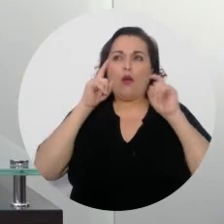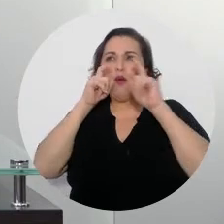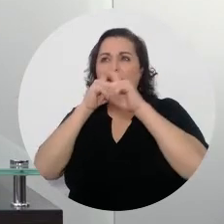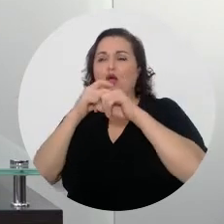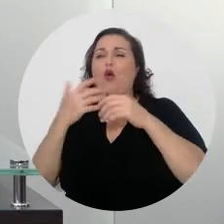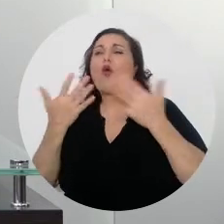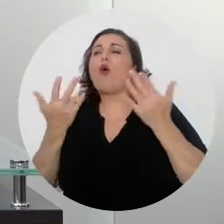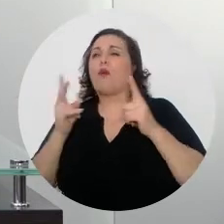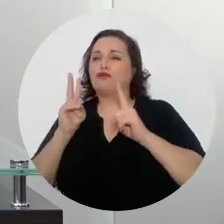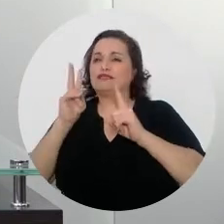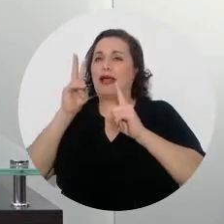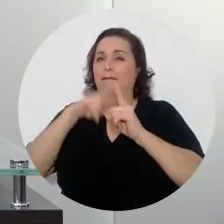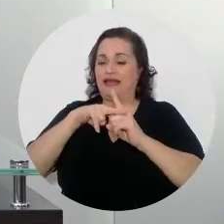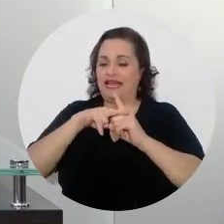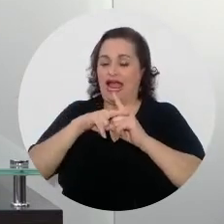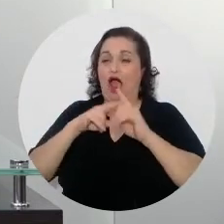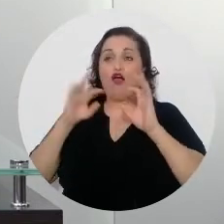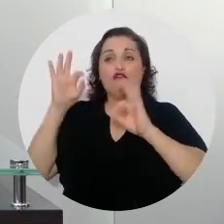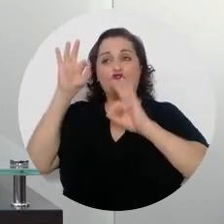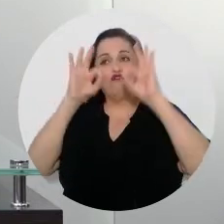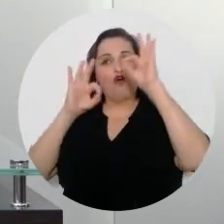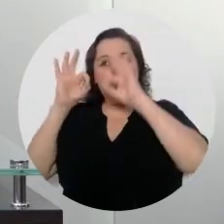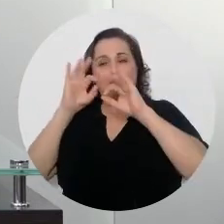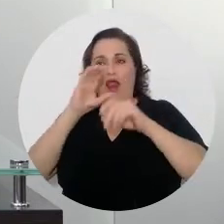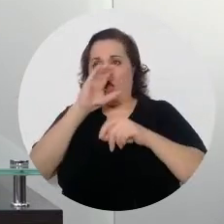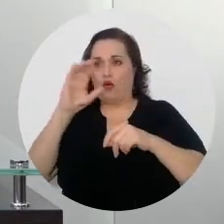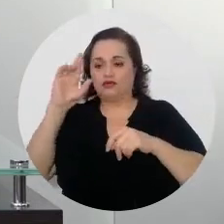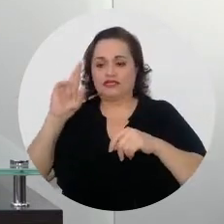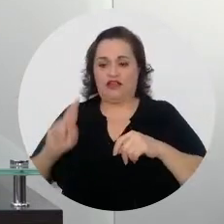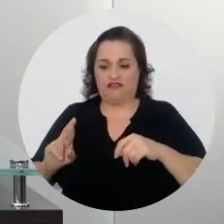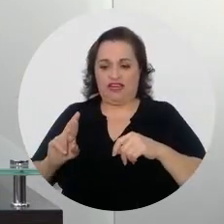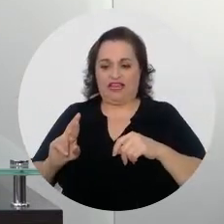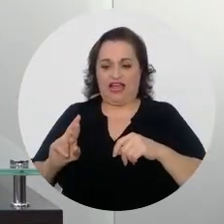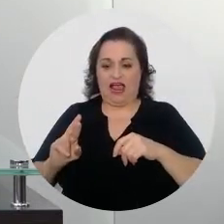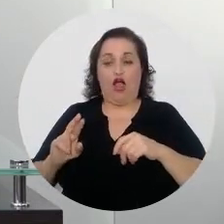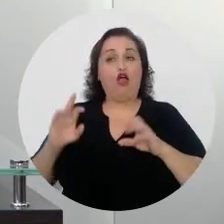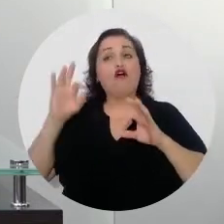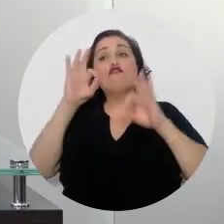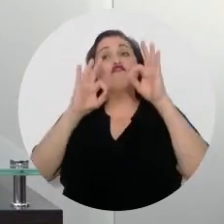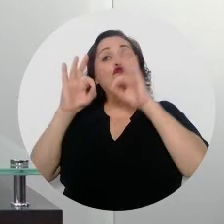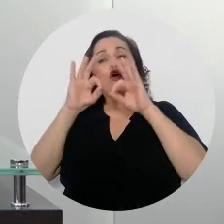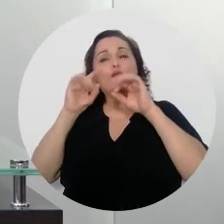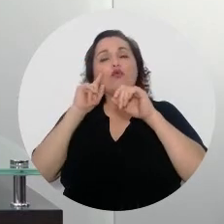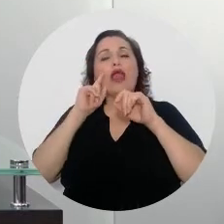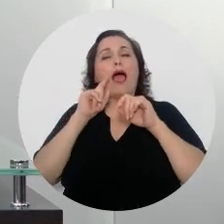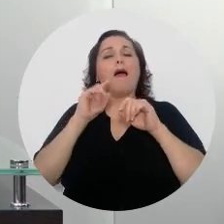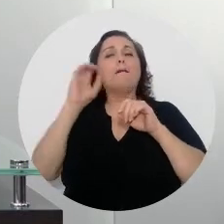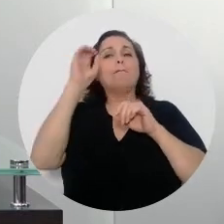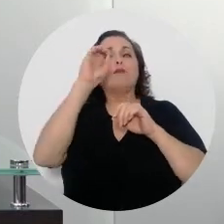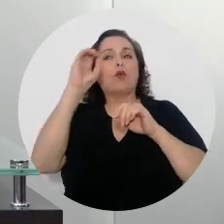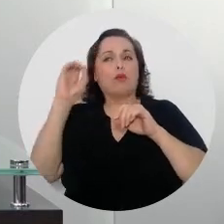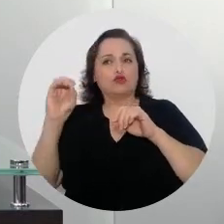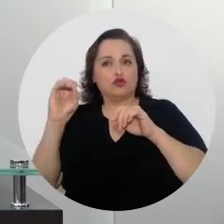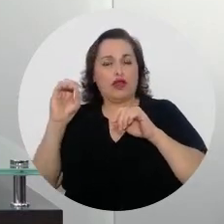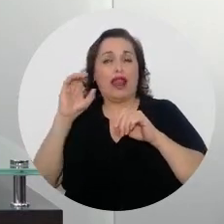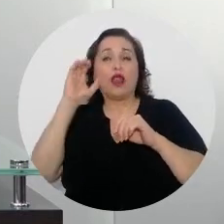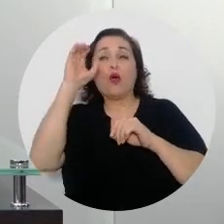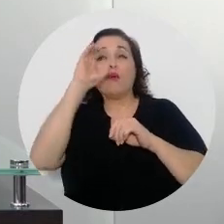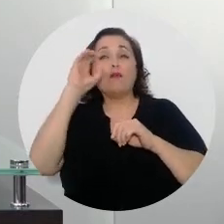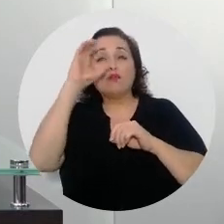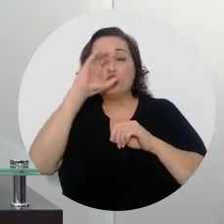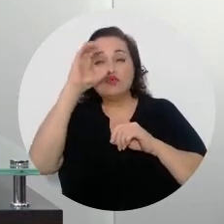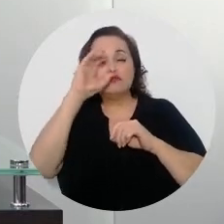viendo cómo se aplica la fórmula en Costa Rica, que como les mencionaba, tiene que ser una fórmula proporcional, donde